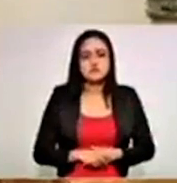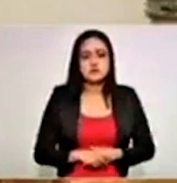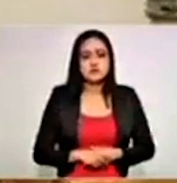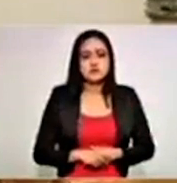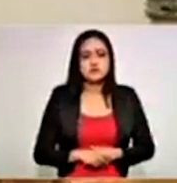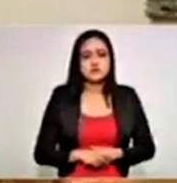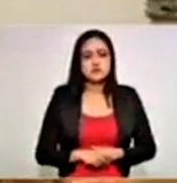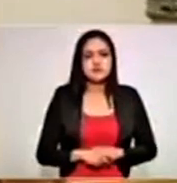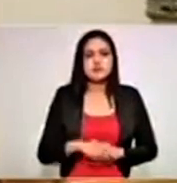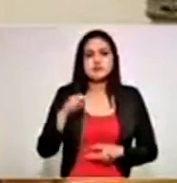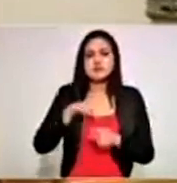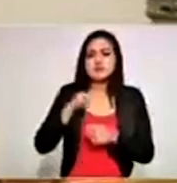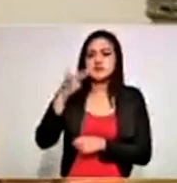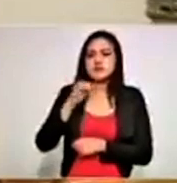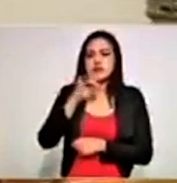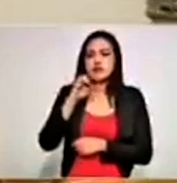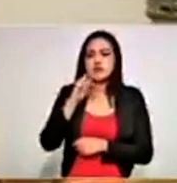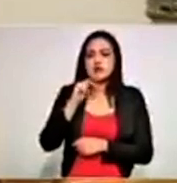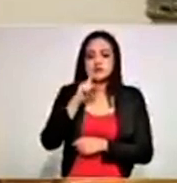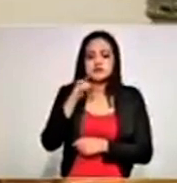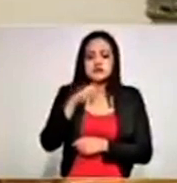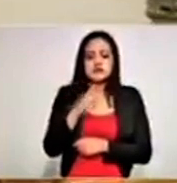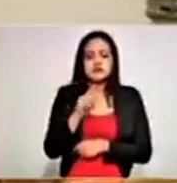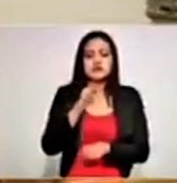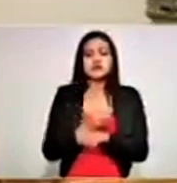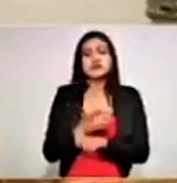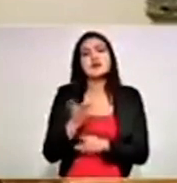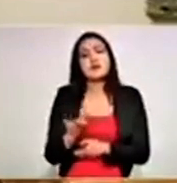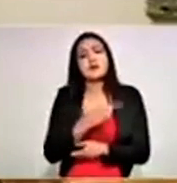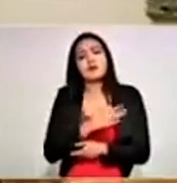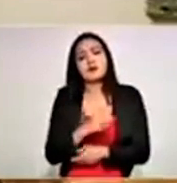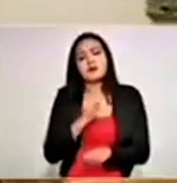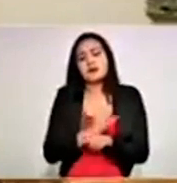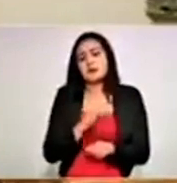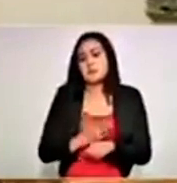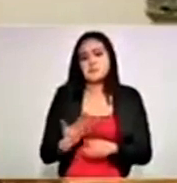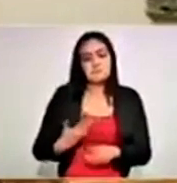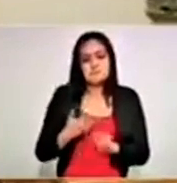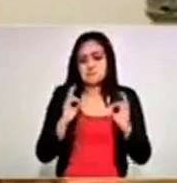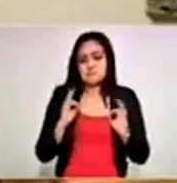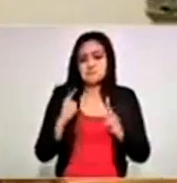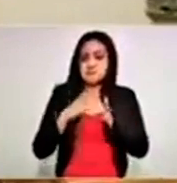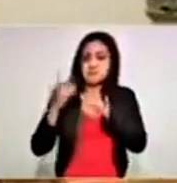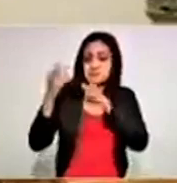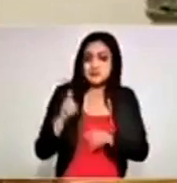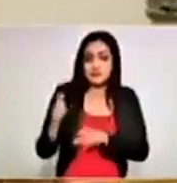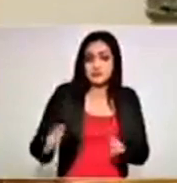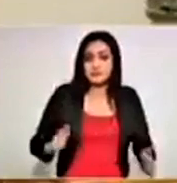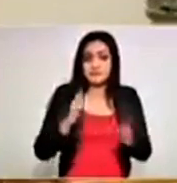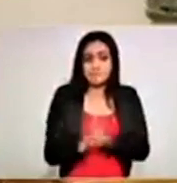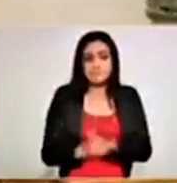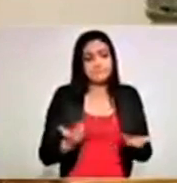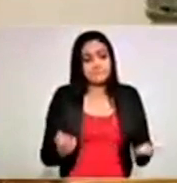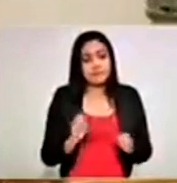¿Un centro logístico en Huejotzingo? En el un centro logístico. Y entonces pues celebramos la llegada de esa inversión que se